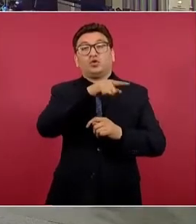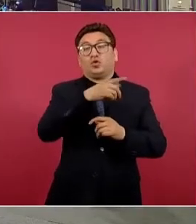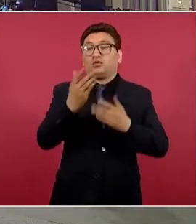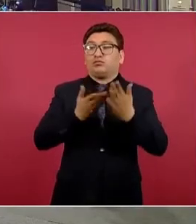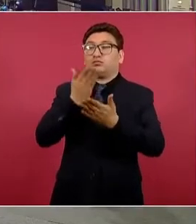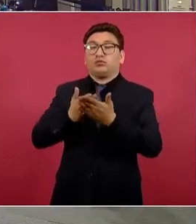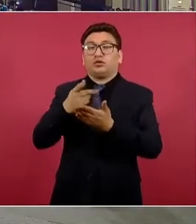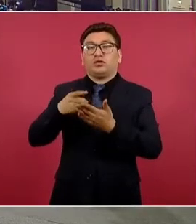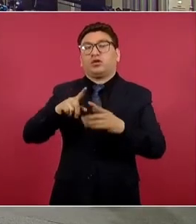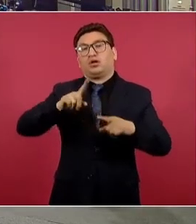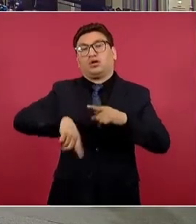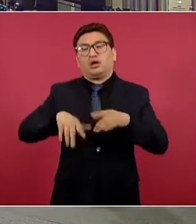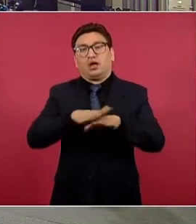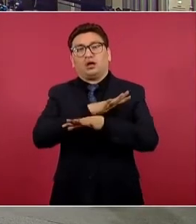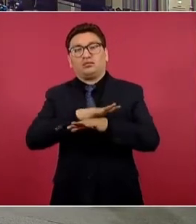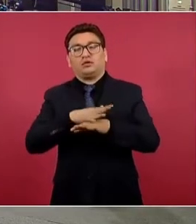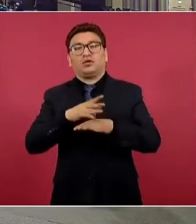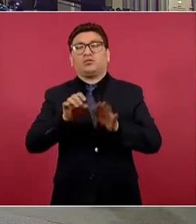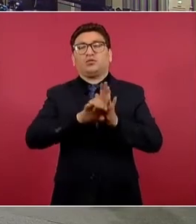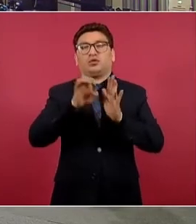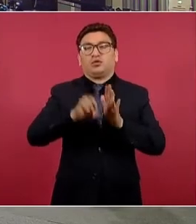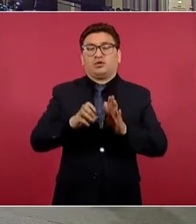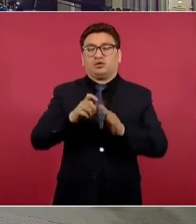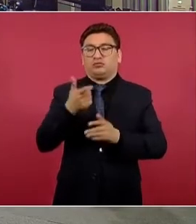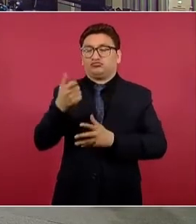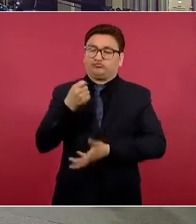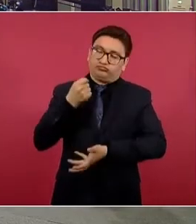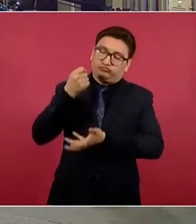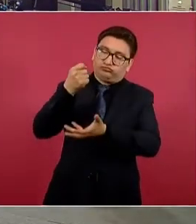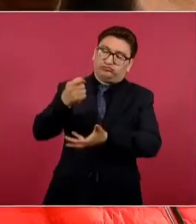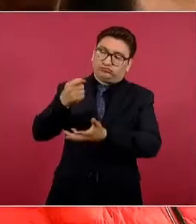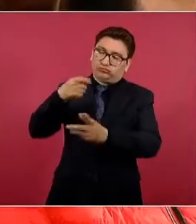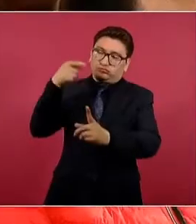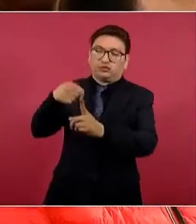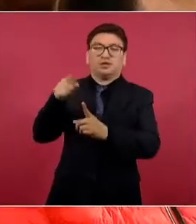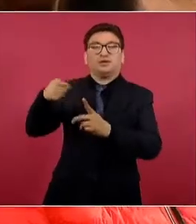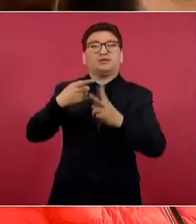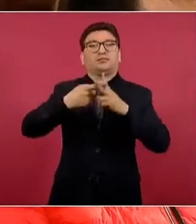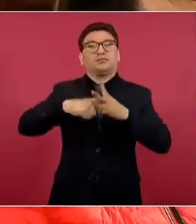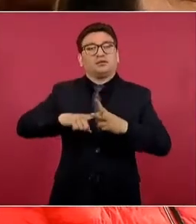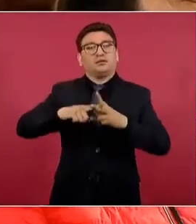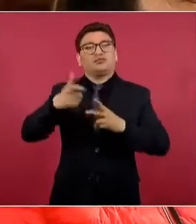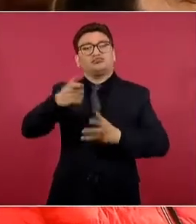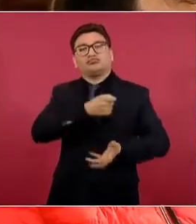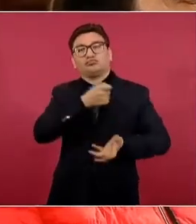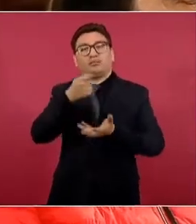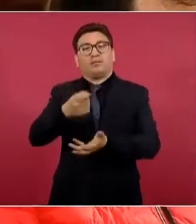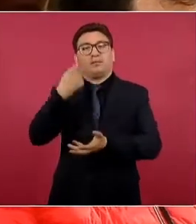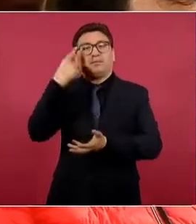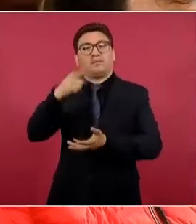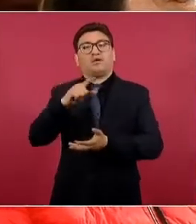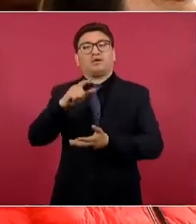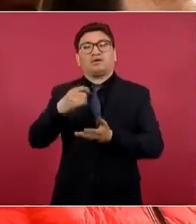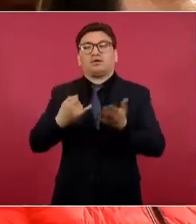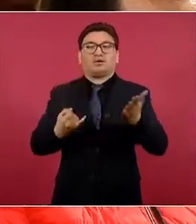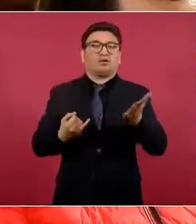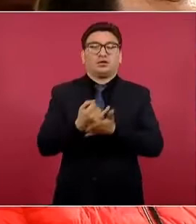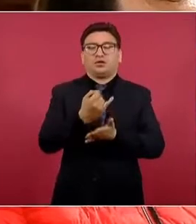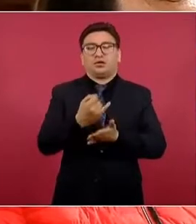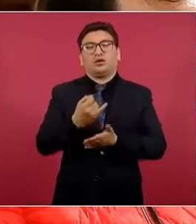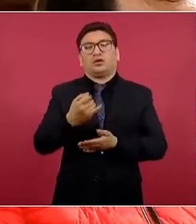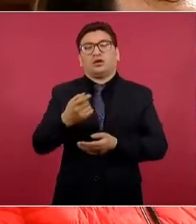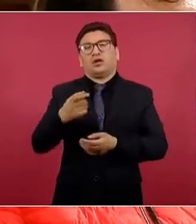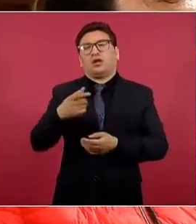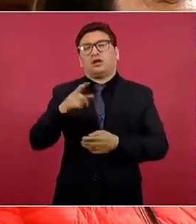de sus disposiciones y en lugar de descentralizar el presupuesto han iniciado una concentración en la toma de decisiones para